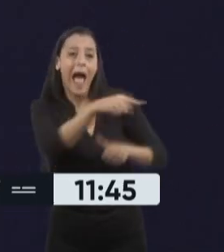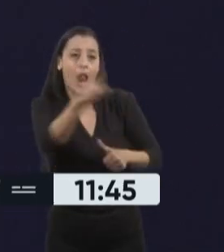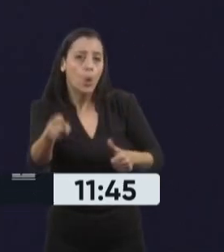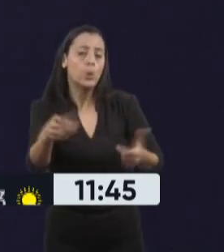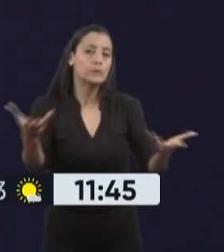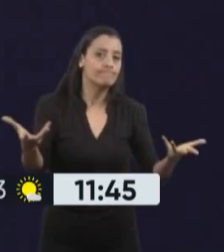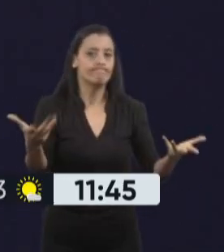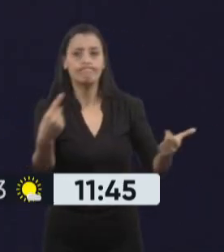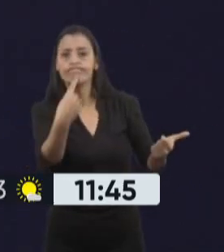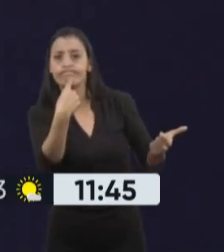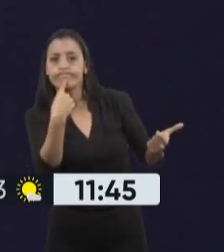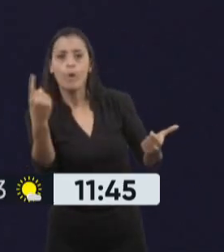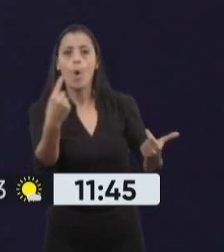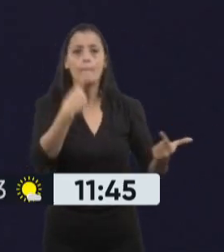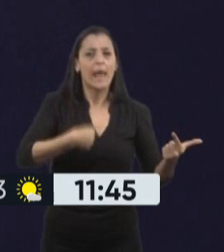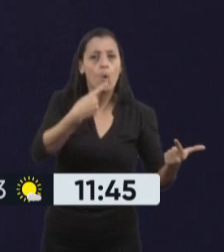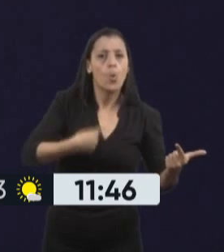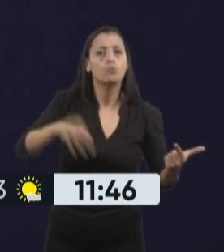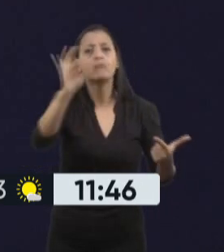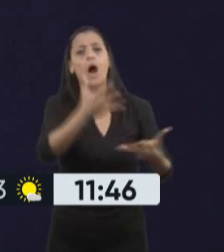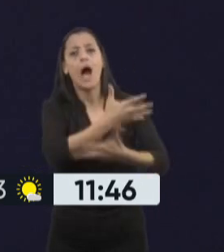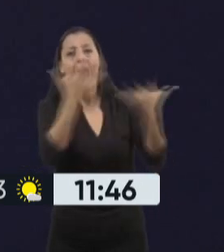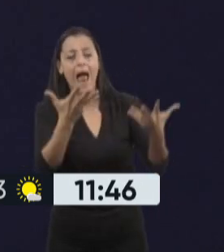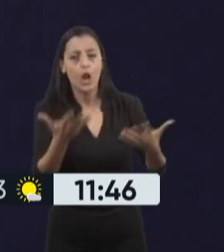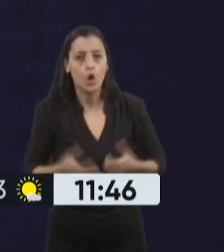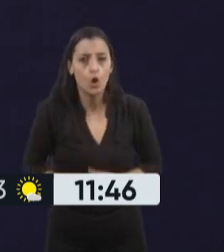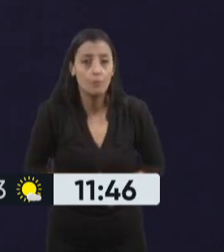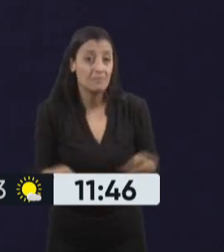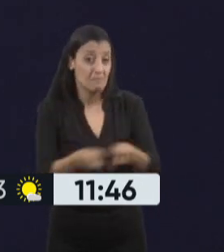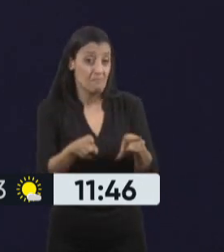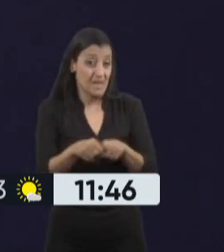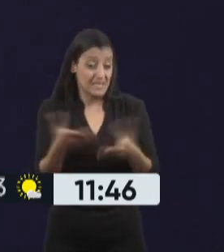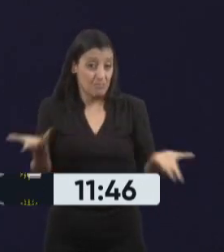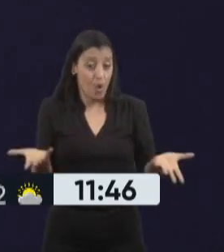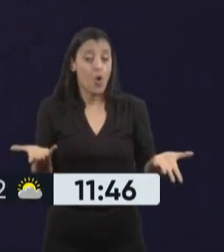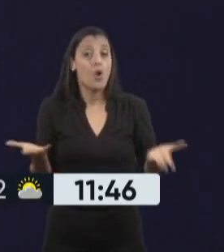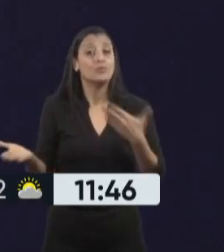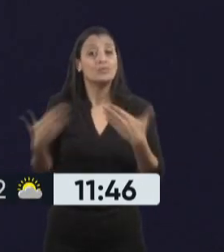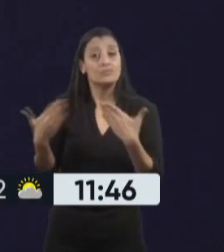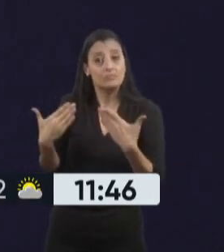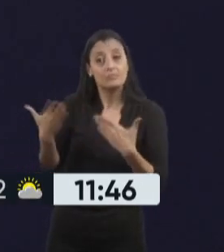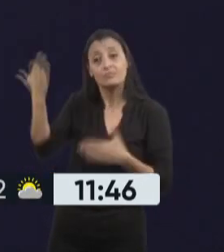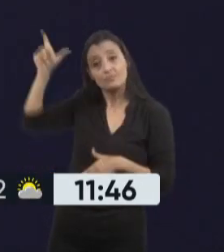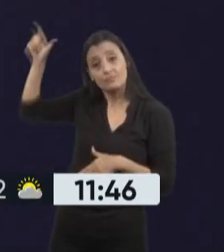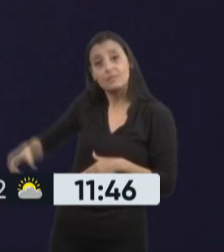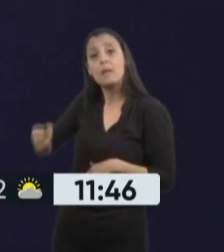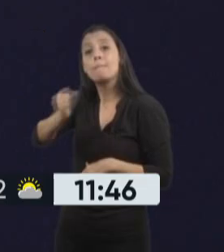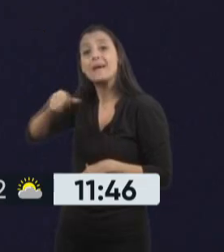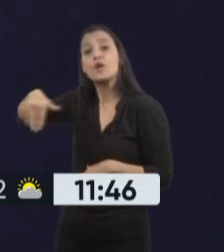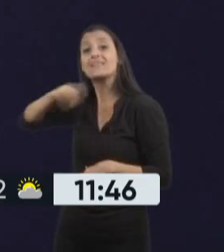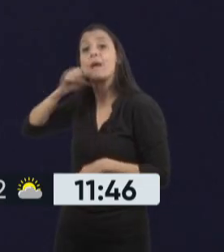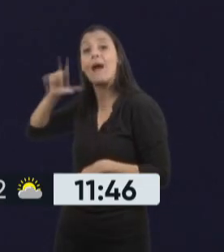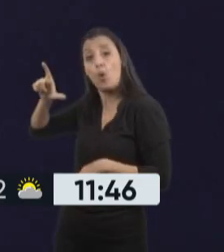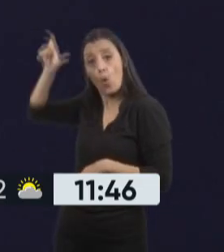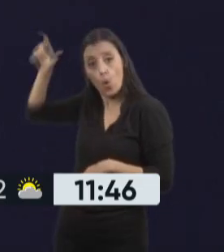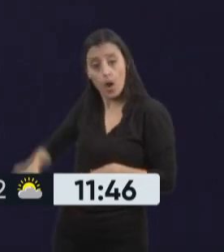cuestionado, casi todos los que me han cuestionado esa palabra o la charla que yo tuve con el periodista Luis Majul, estuvo